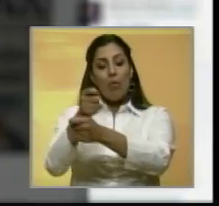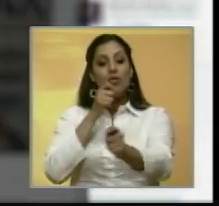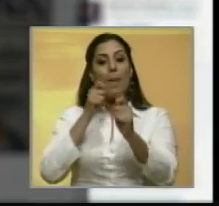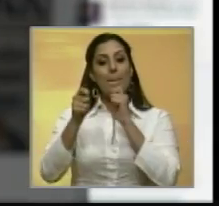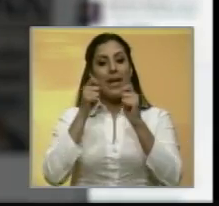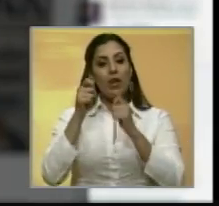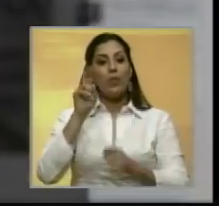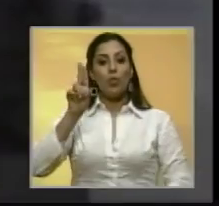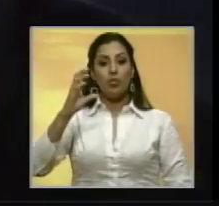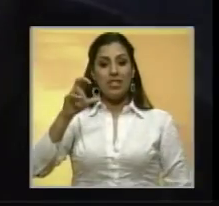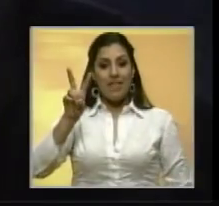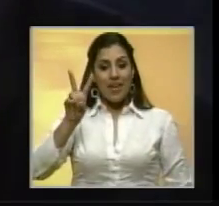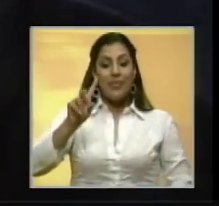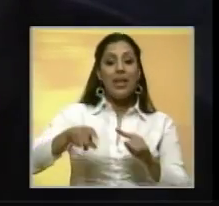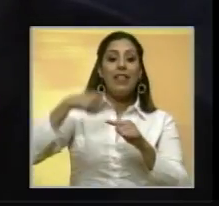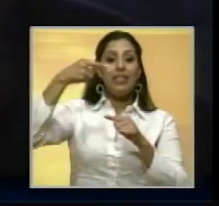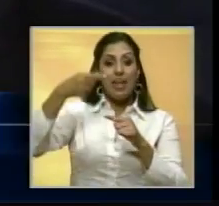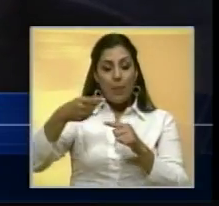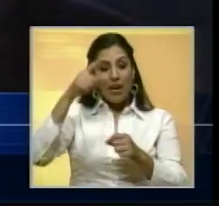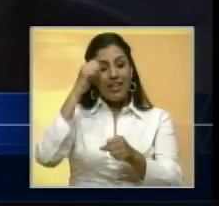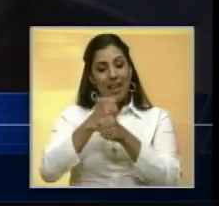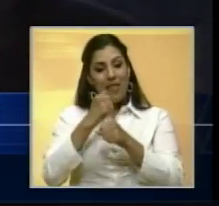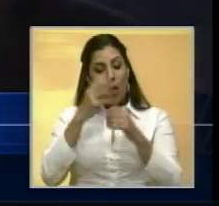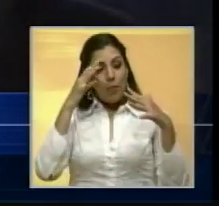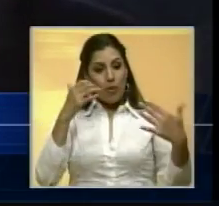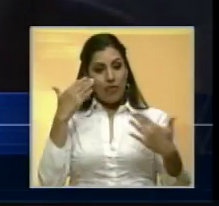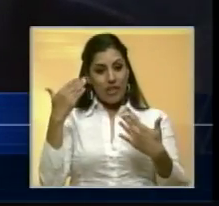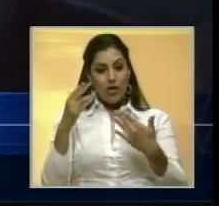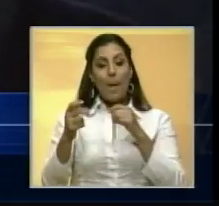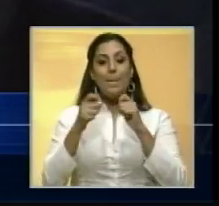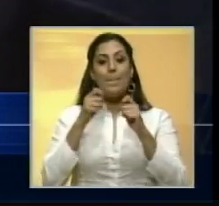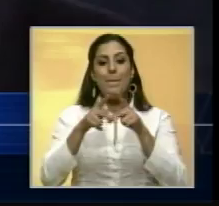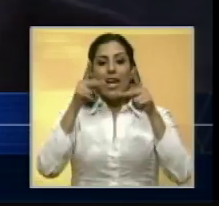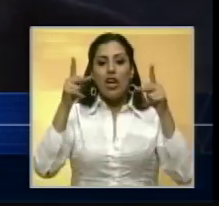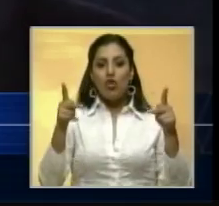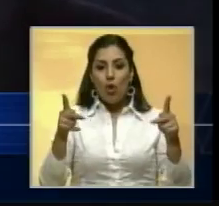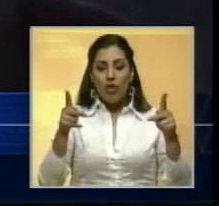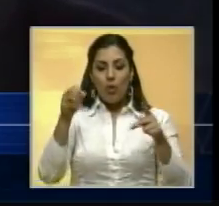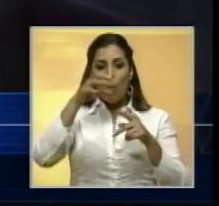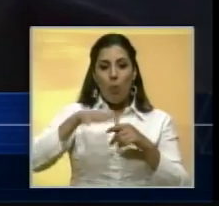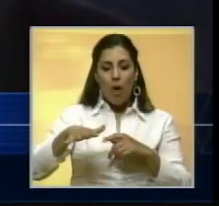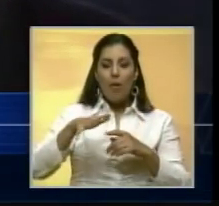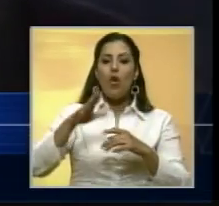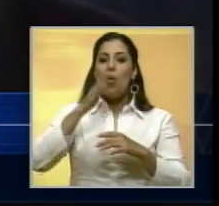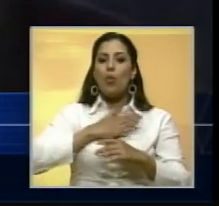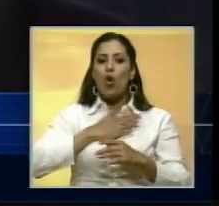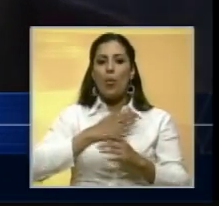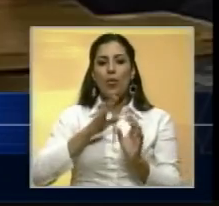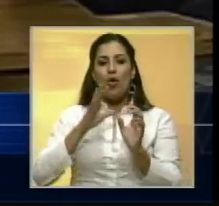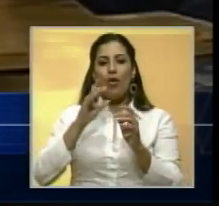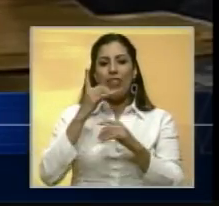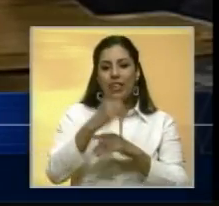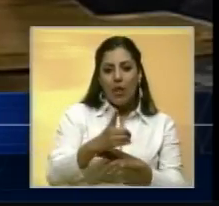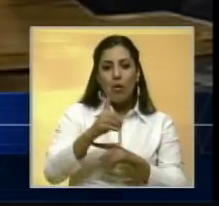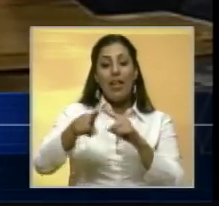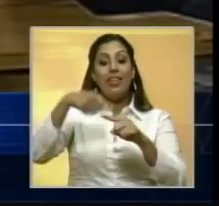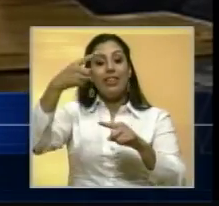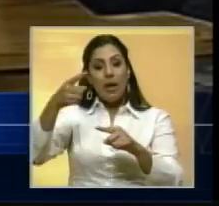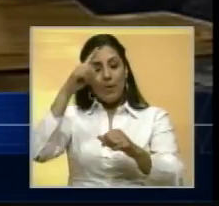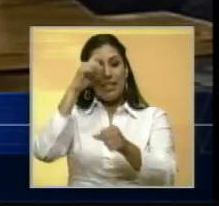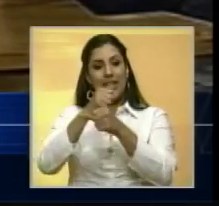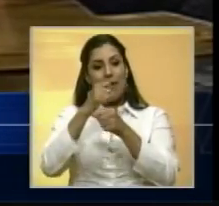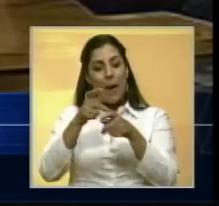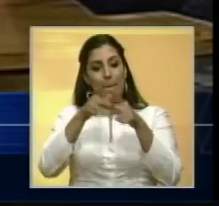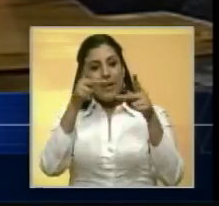en la Universidad Central de Venezuela e inició su carrera profesional en el periódico Tribuna Popular del Partido Comunista de Venezuela. Posteriormente trabajó en